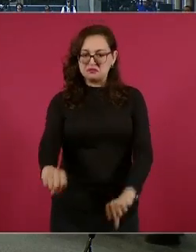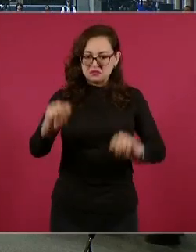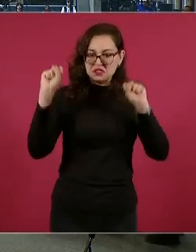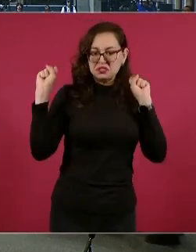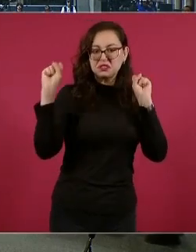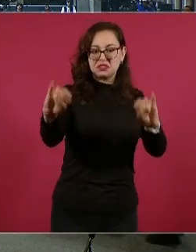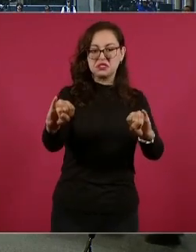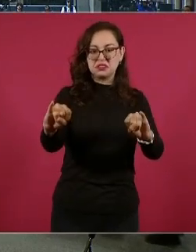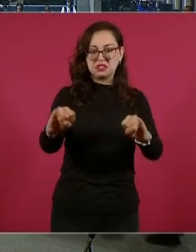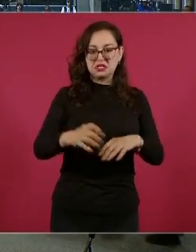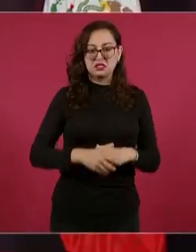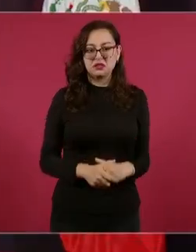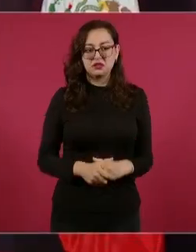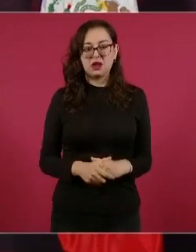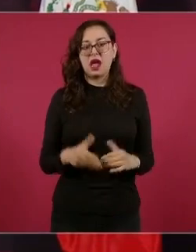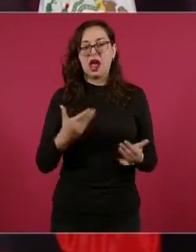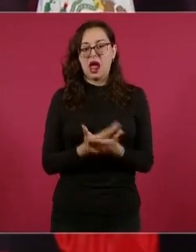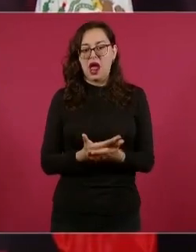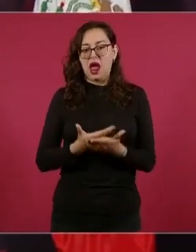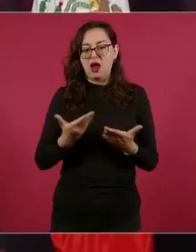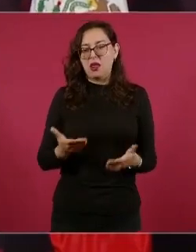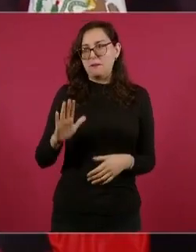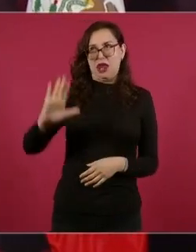como ya ahora es moderno, es por botón,